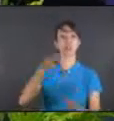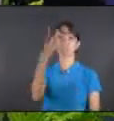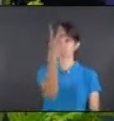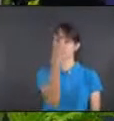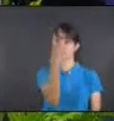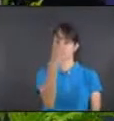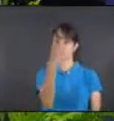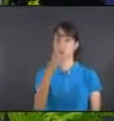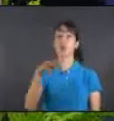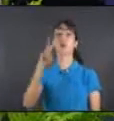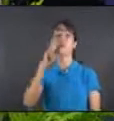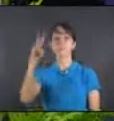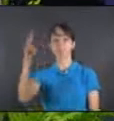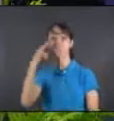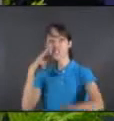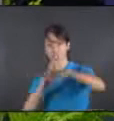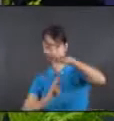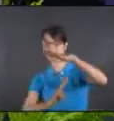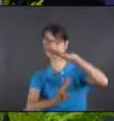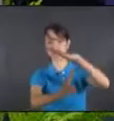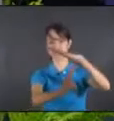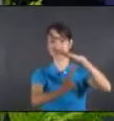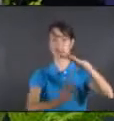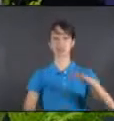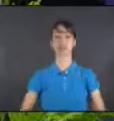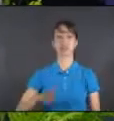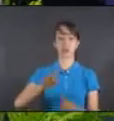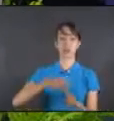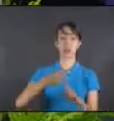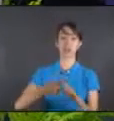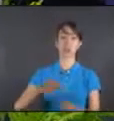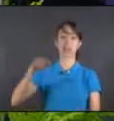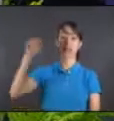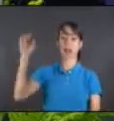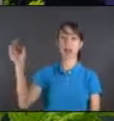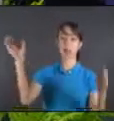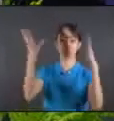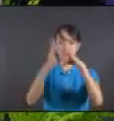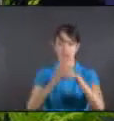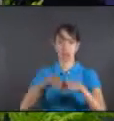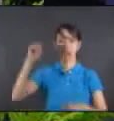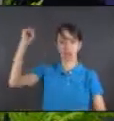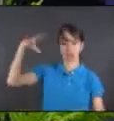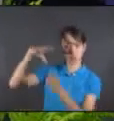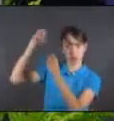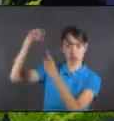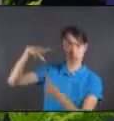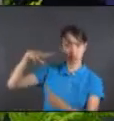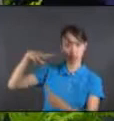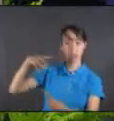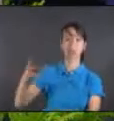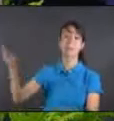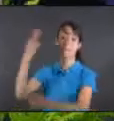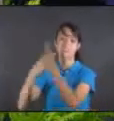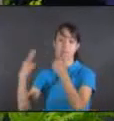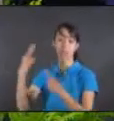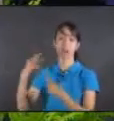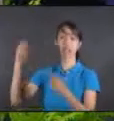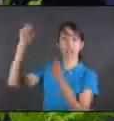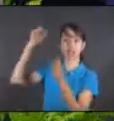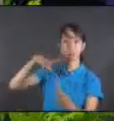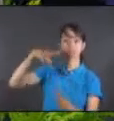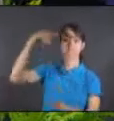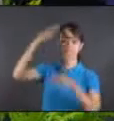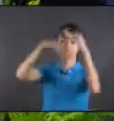Qué raro, ¿ah? Cuando miraba, no miraba visiones. Cuando no miraba,